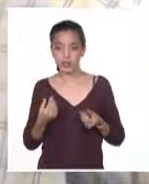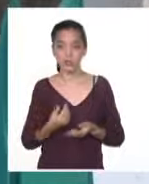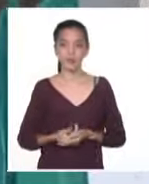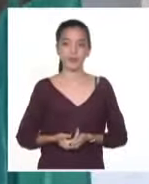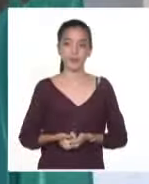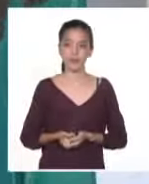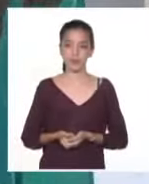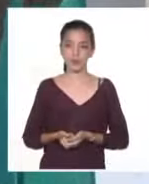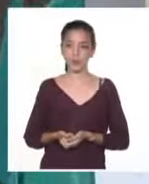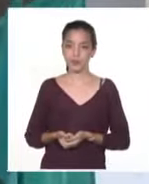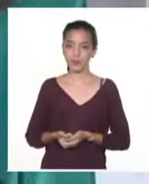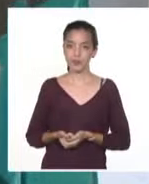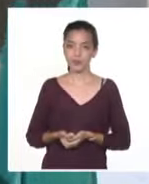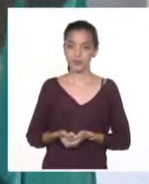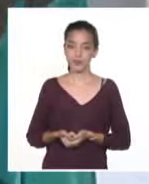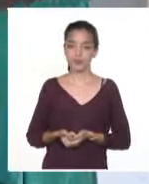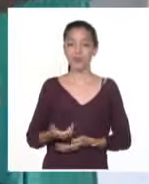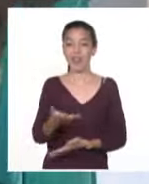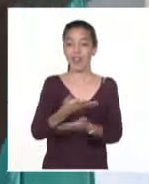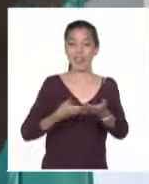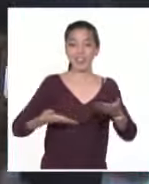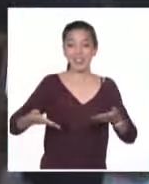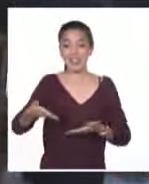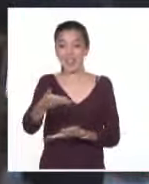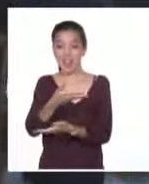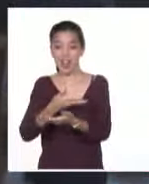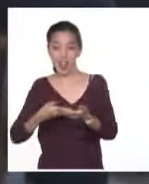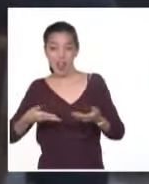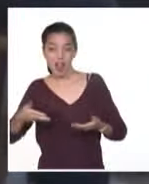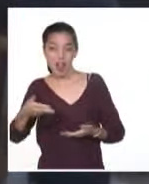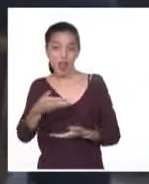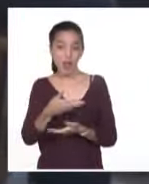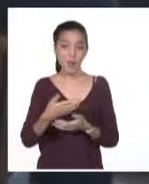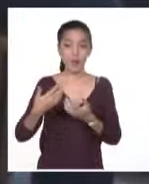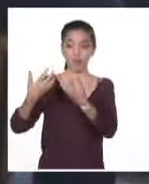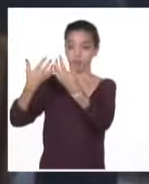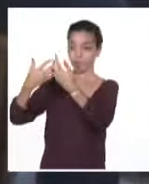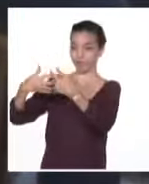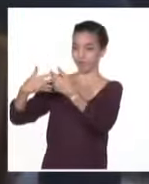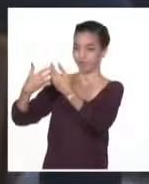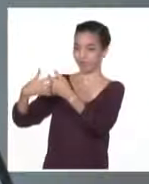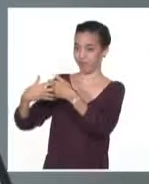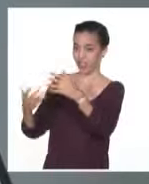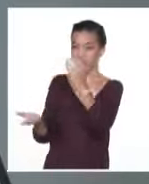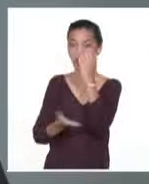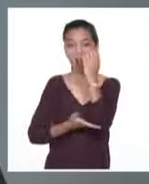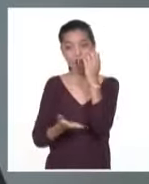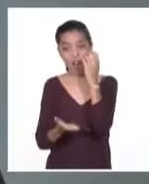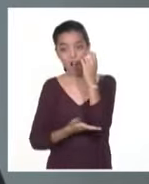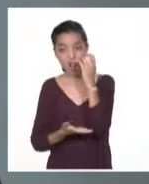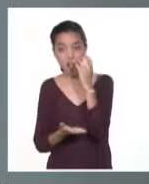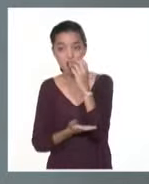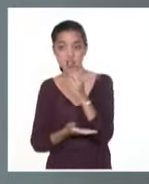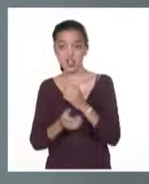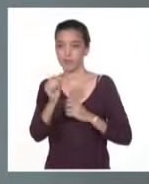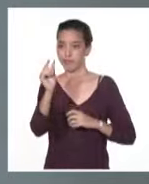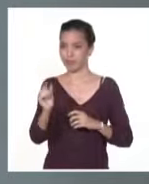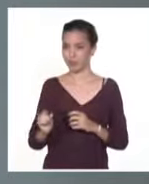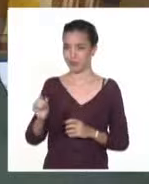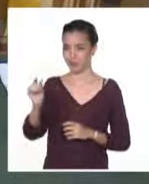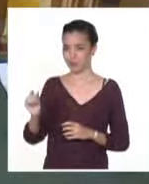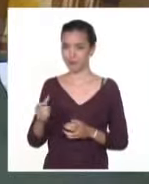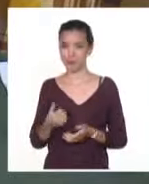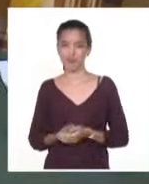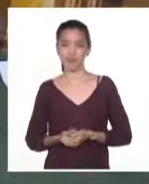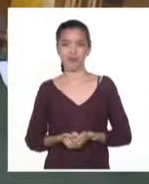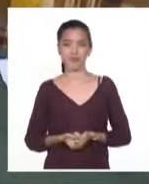puede lograr cosas. Al intercambio de productores de caña en Mayabeque asistieron además a la miembro del Comité Central del Partido y primera secretaria en la provincia,